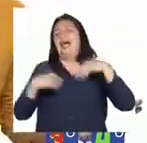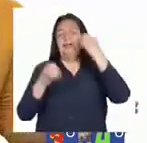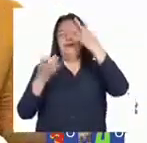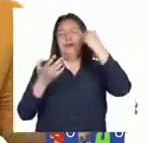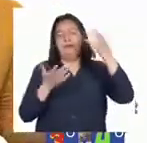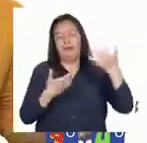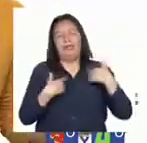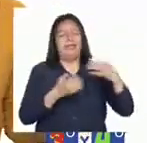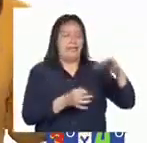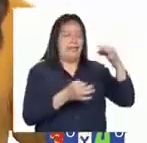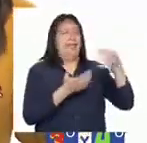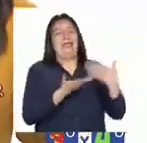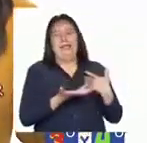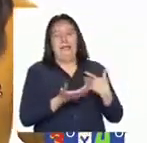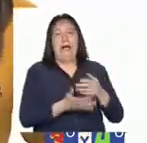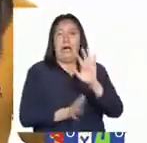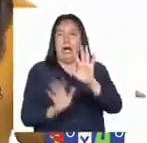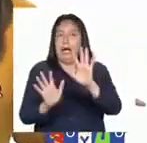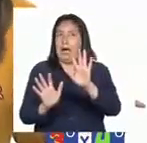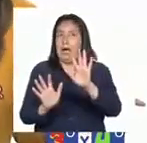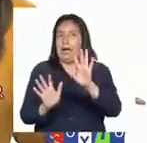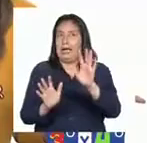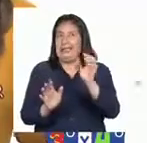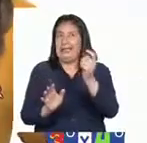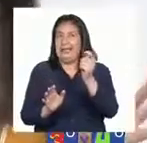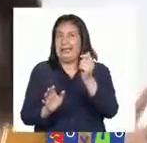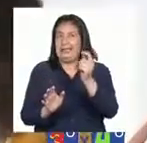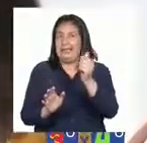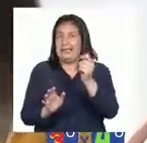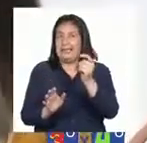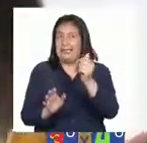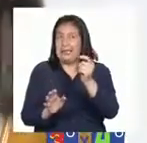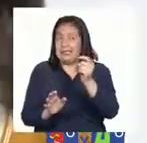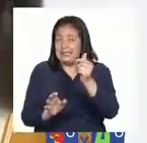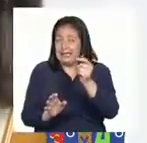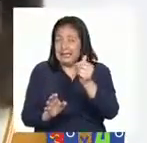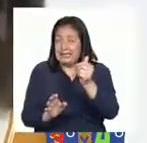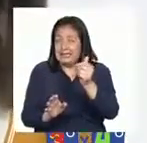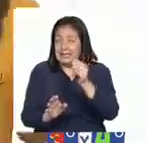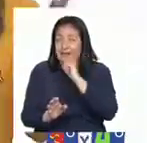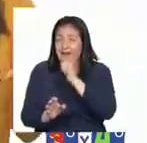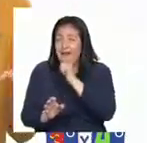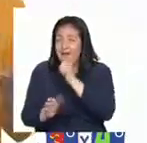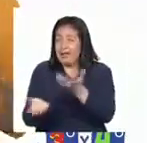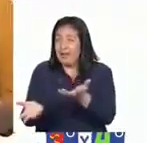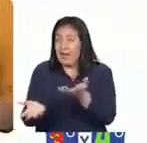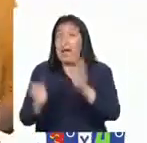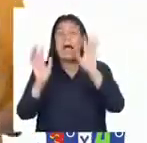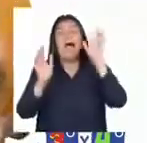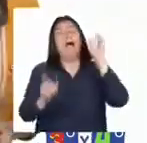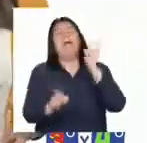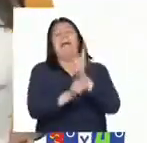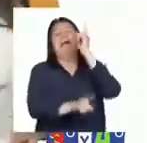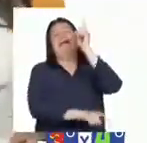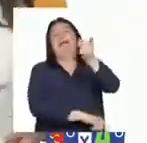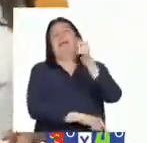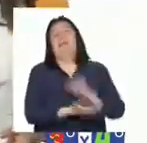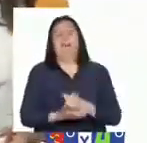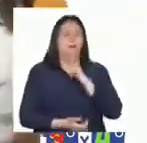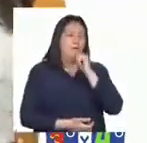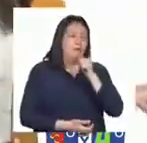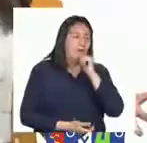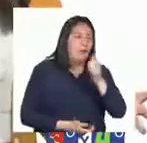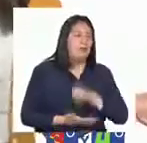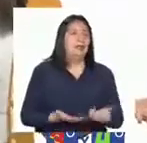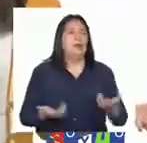la información. Espera, ¿hemos dicho casi? ¿Casi? ¿Qué falta? Ah, cierto, nos falta